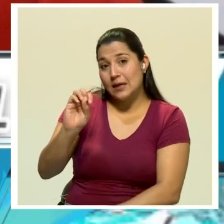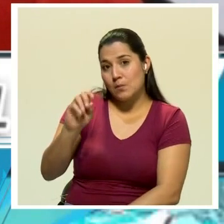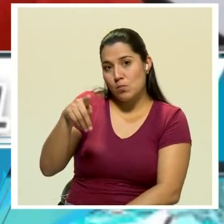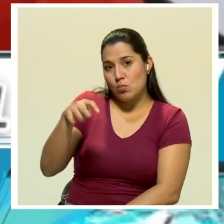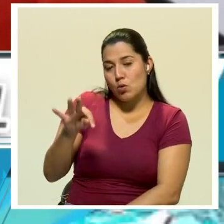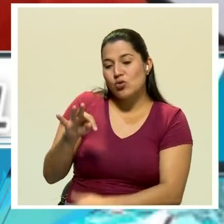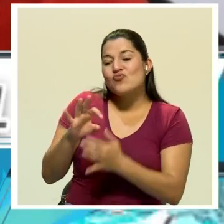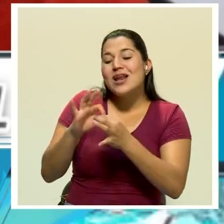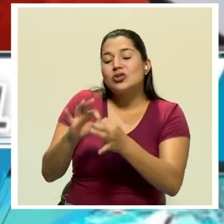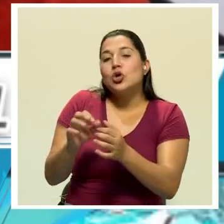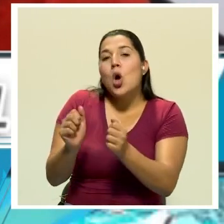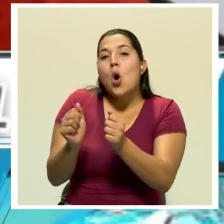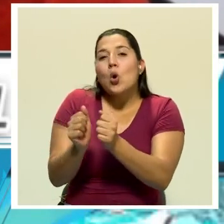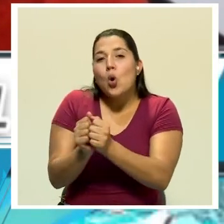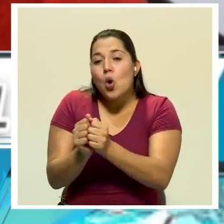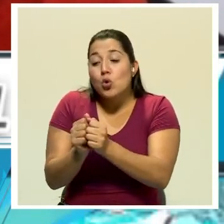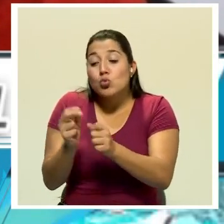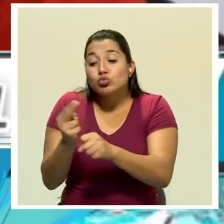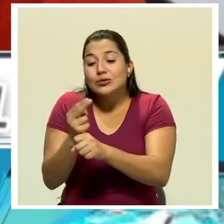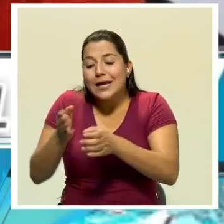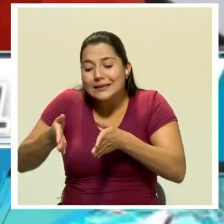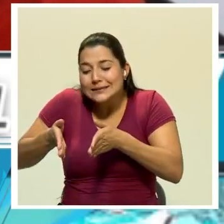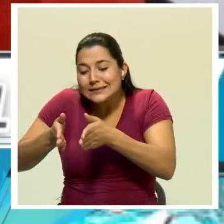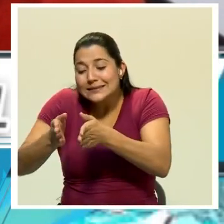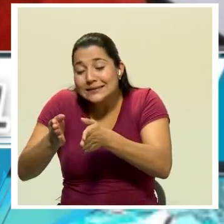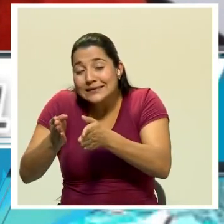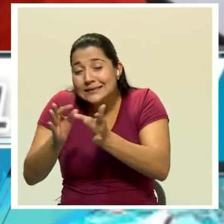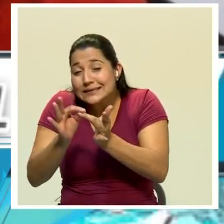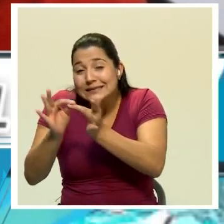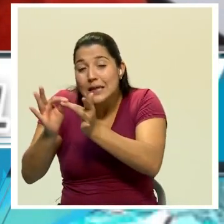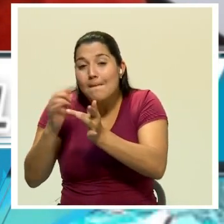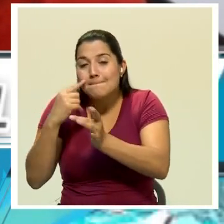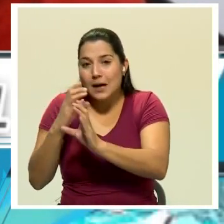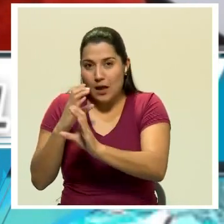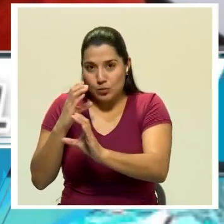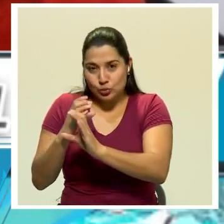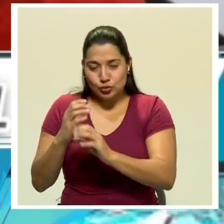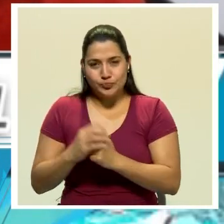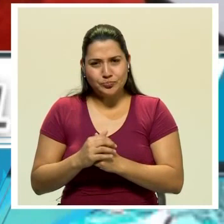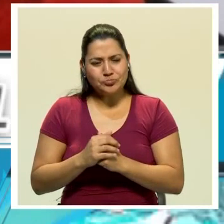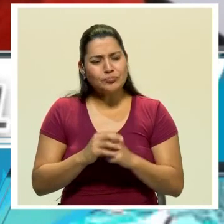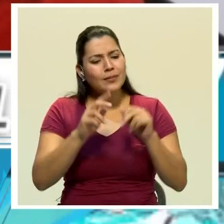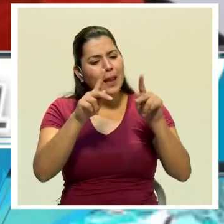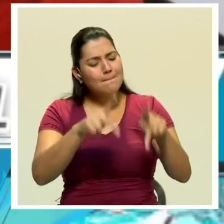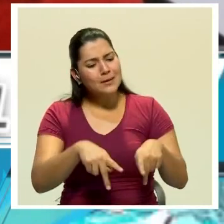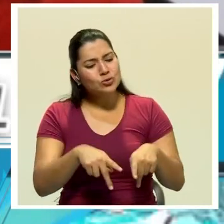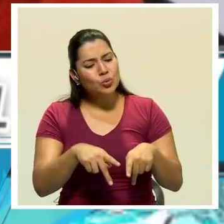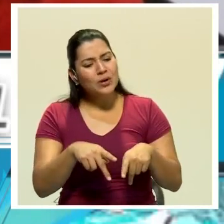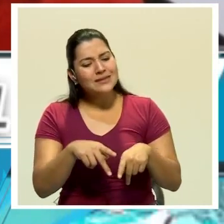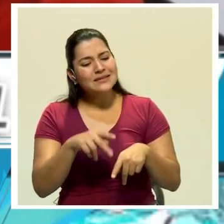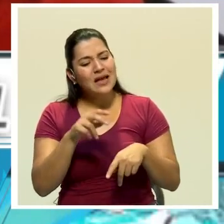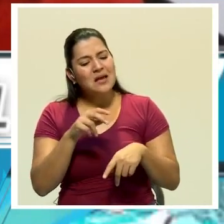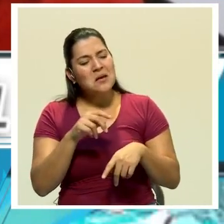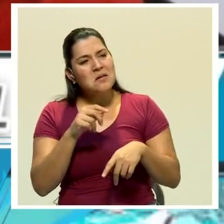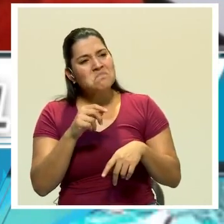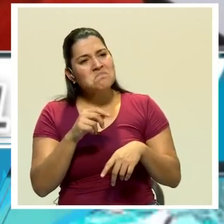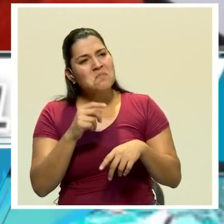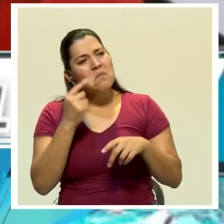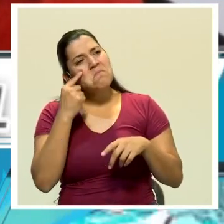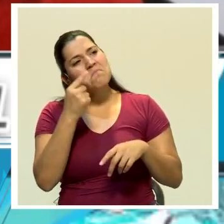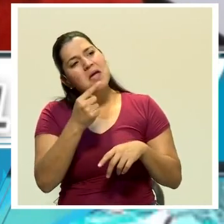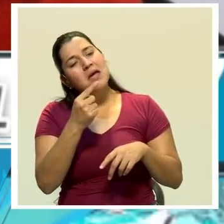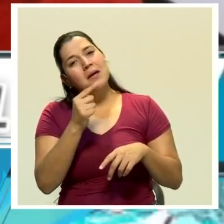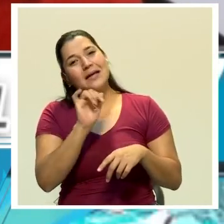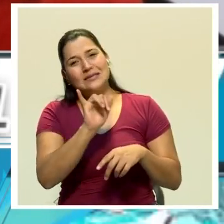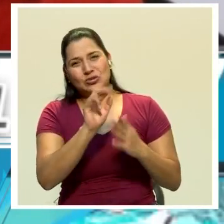sectorización. Las personas han escuchado de proyectos así durante décadas.